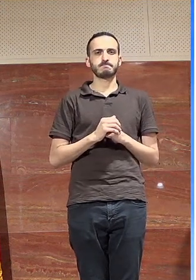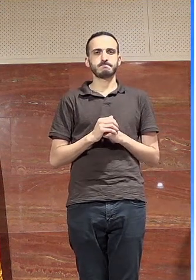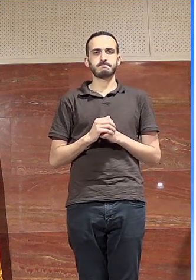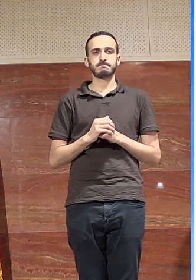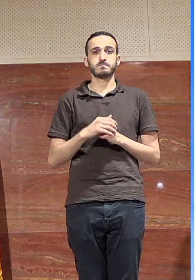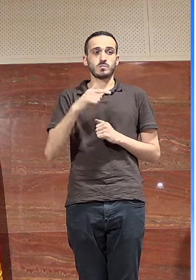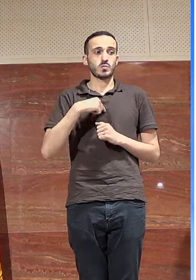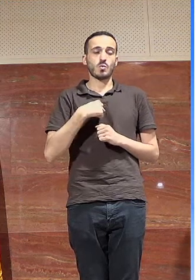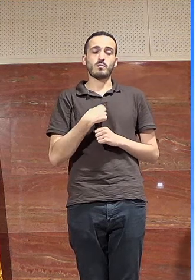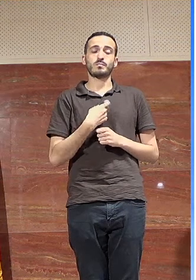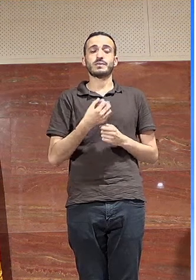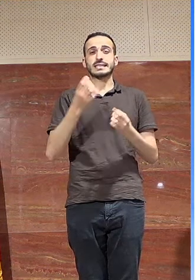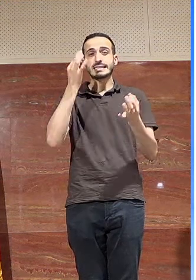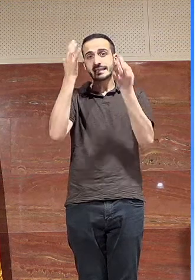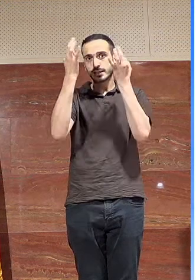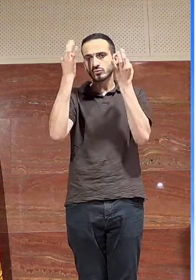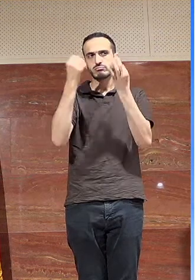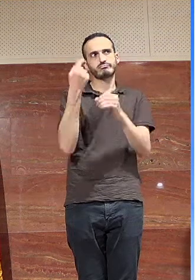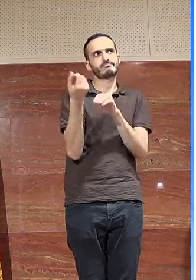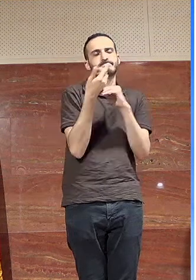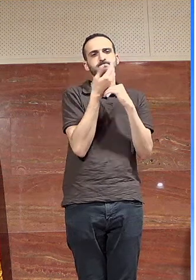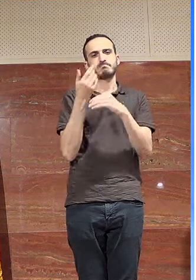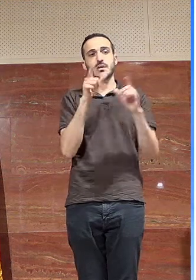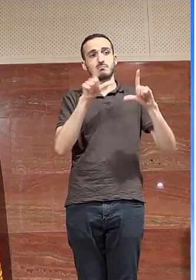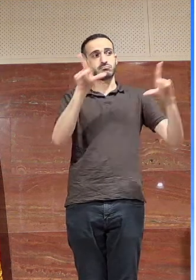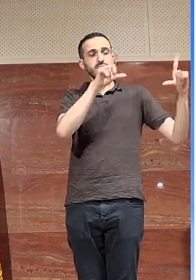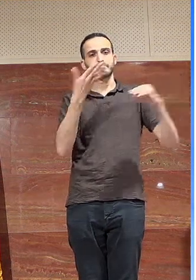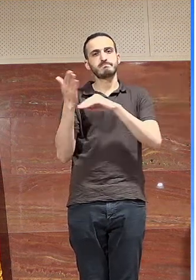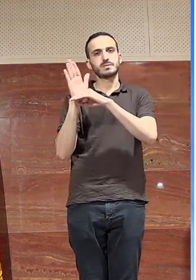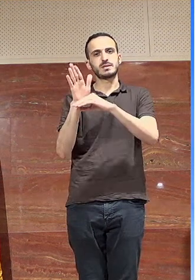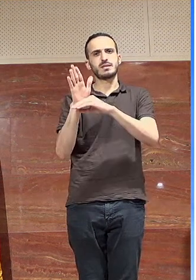Aquí presento unos datos de la Dirección General de Tráfico del 2010